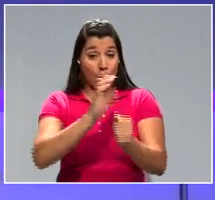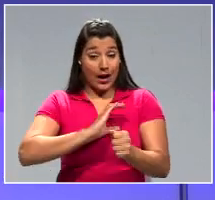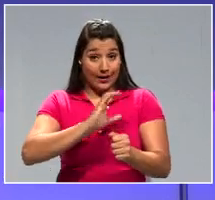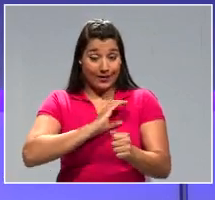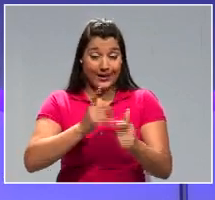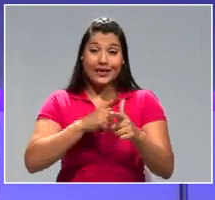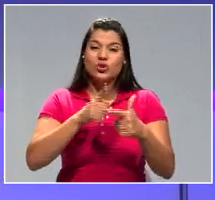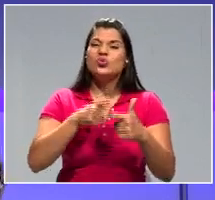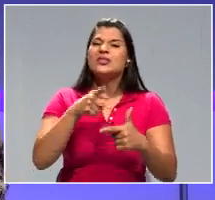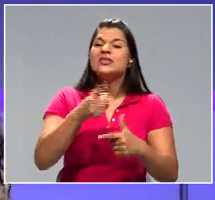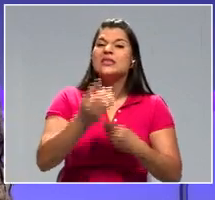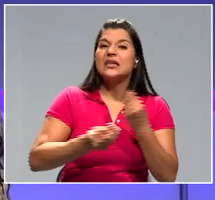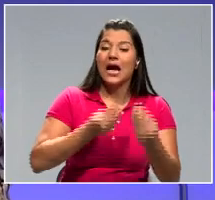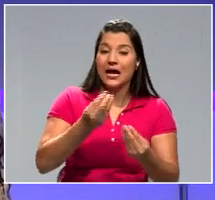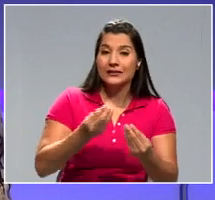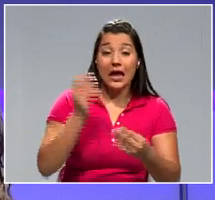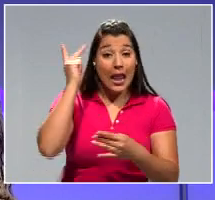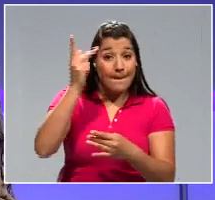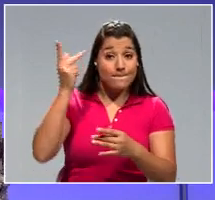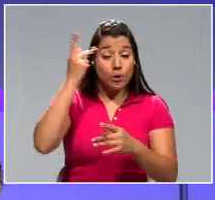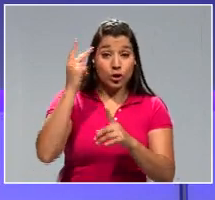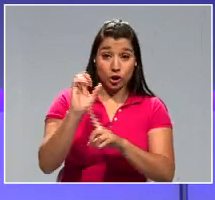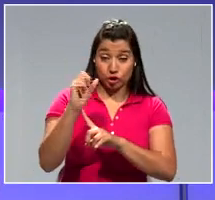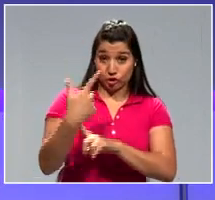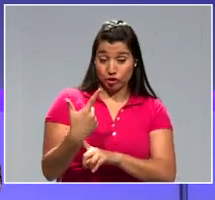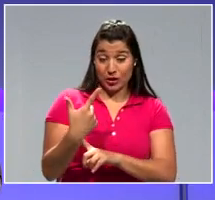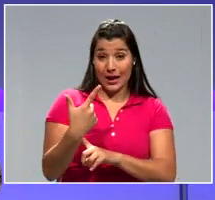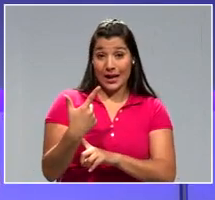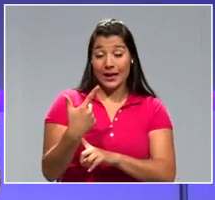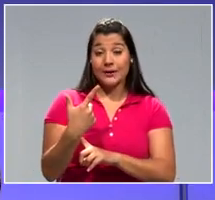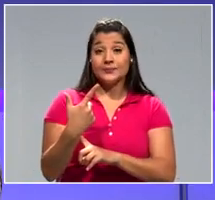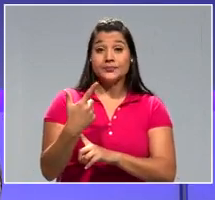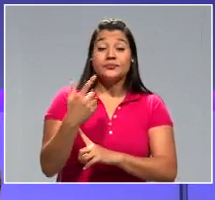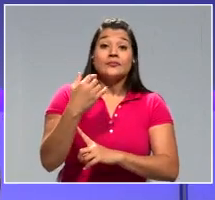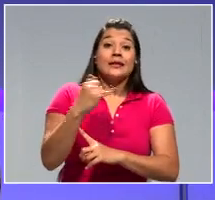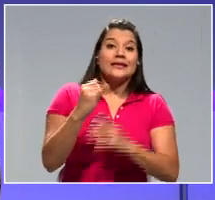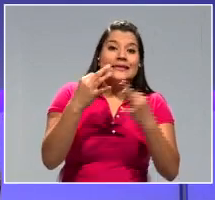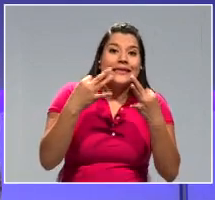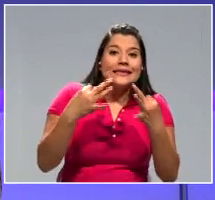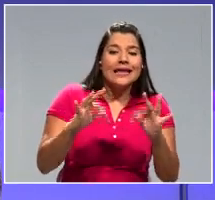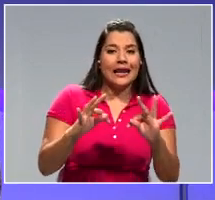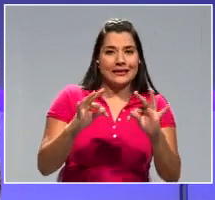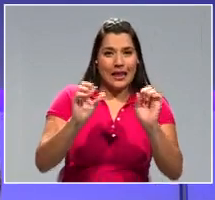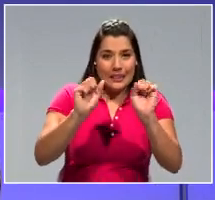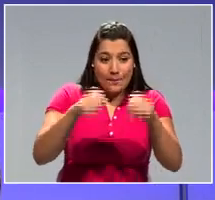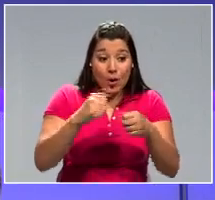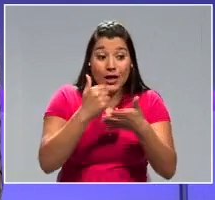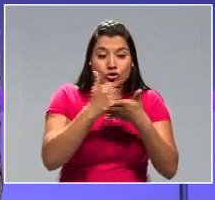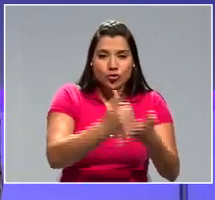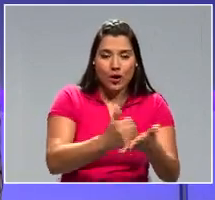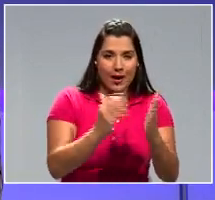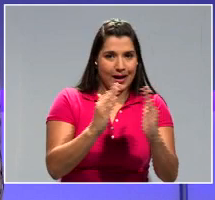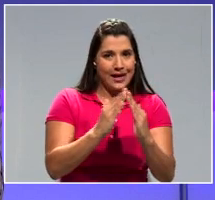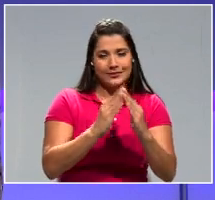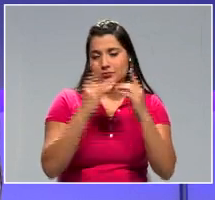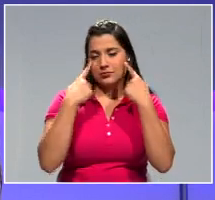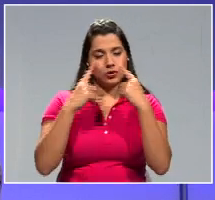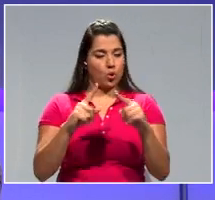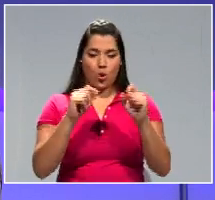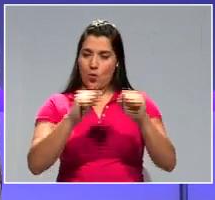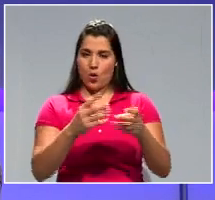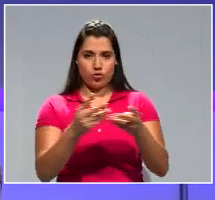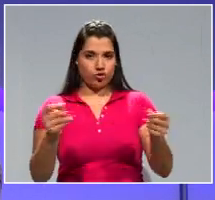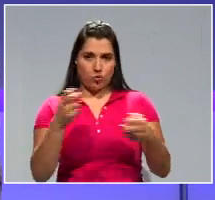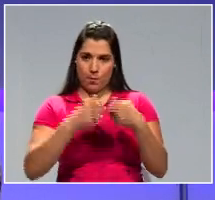que la política social, por más que trate, digamos, de llegarle a estos hogares, no logre resolver